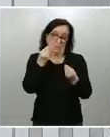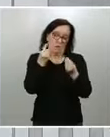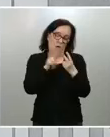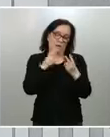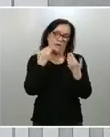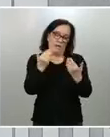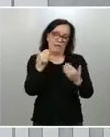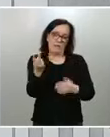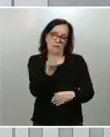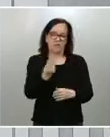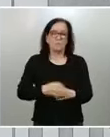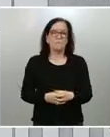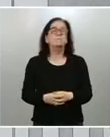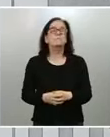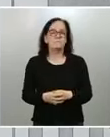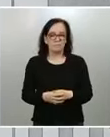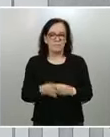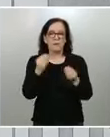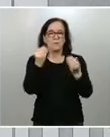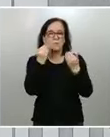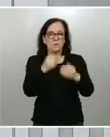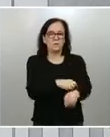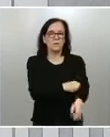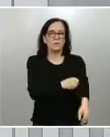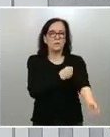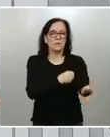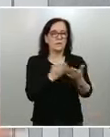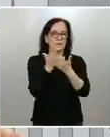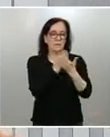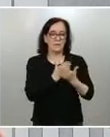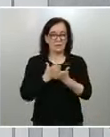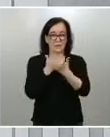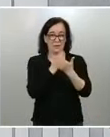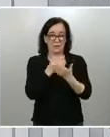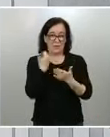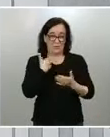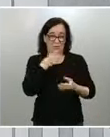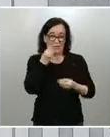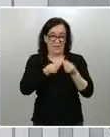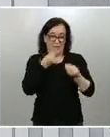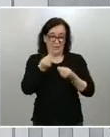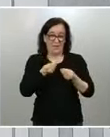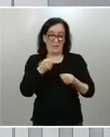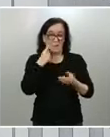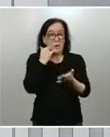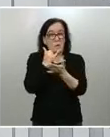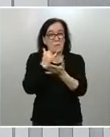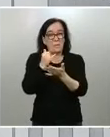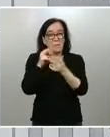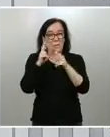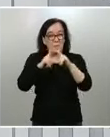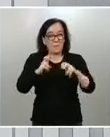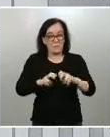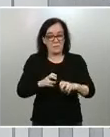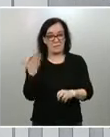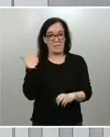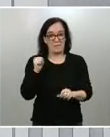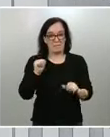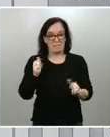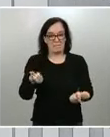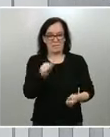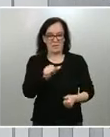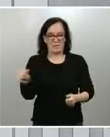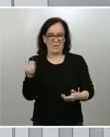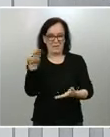ha abierto el estudio de prevalencia que iniciamos la semana pasada en colaboración muy estrecha